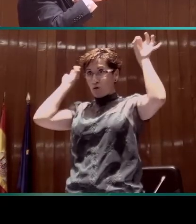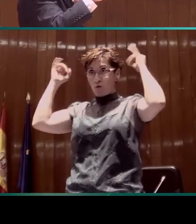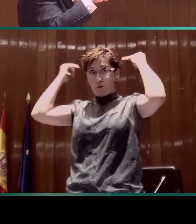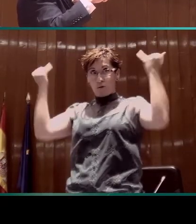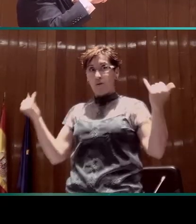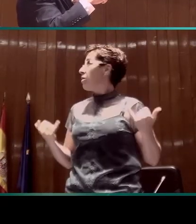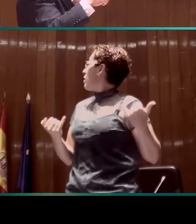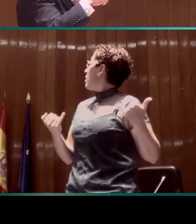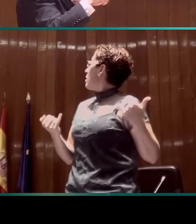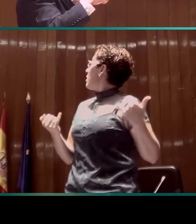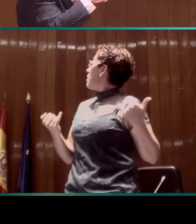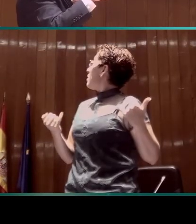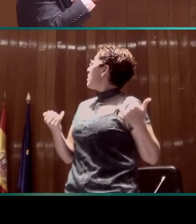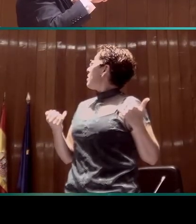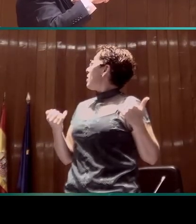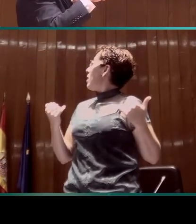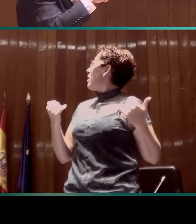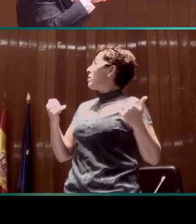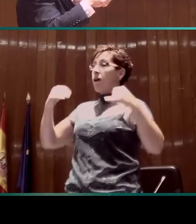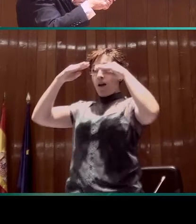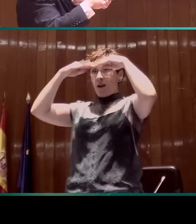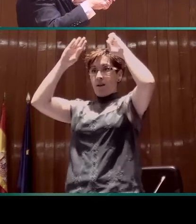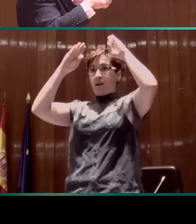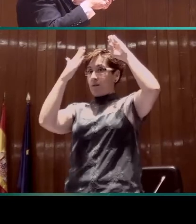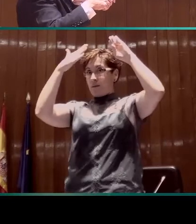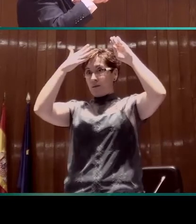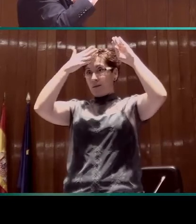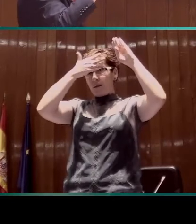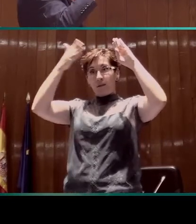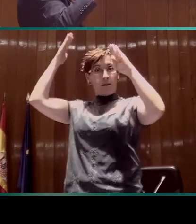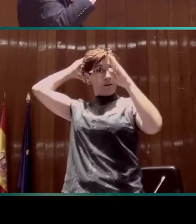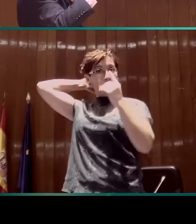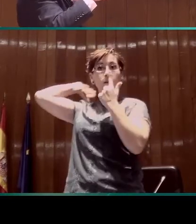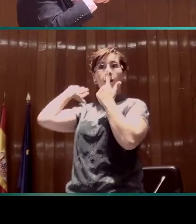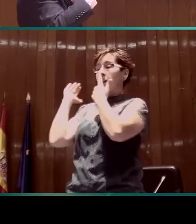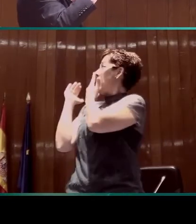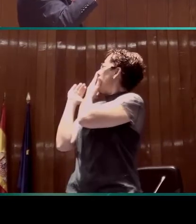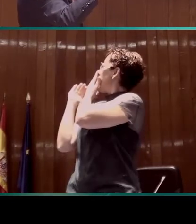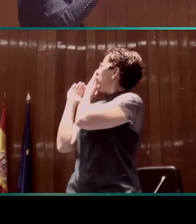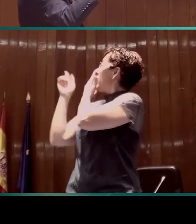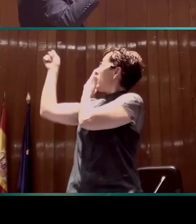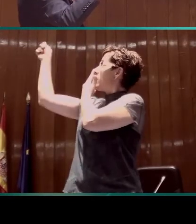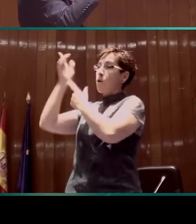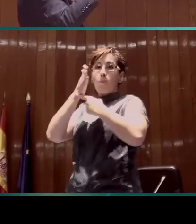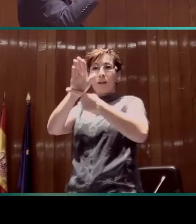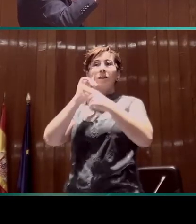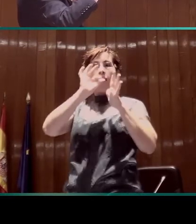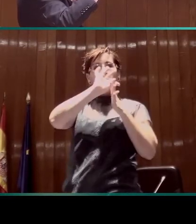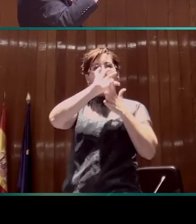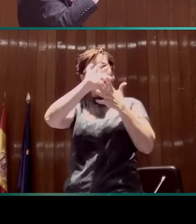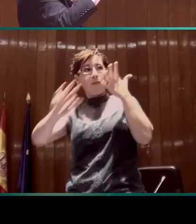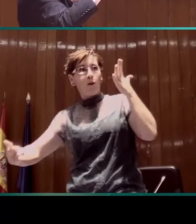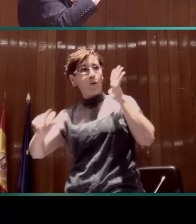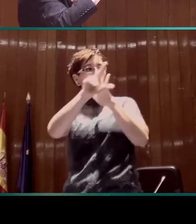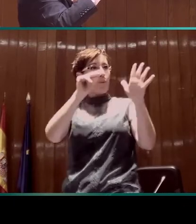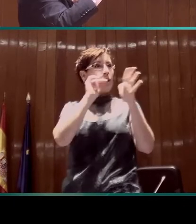la nariz y entonces esto sería la parte de adelante y la parte de atrás. Esto es la presentación que hacemos, aquí tenemos un vídeo, los